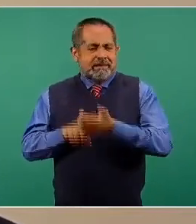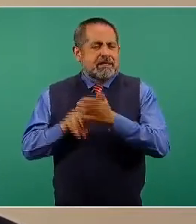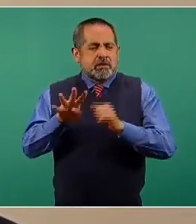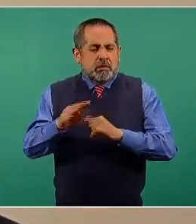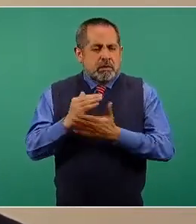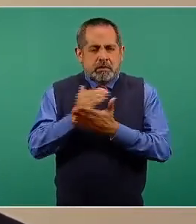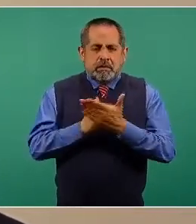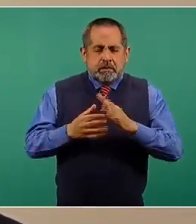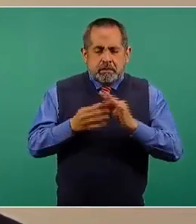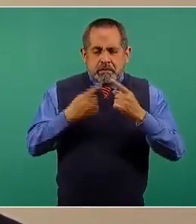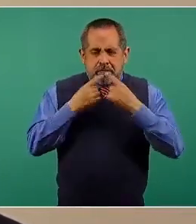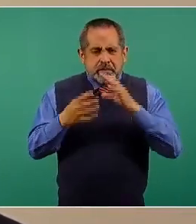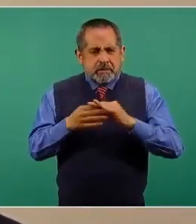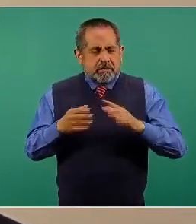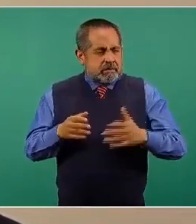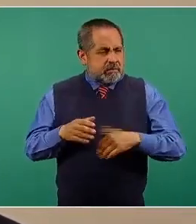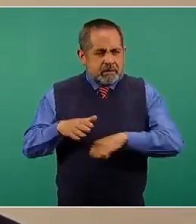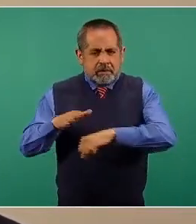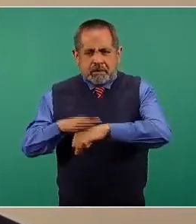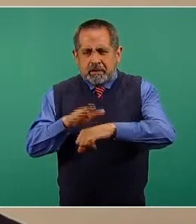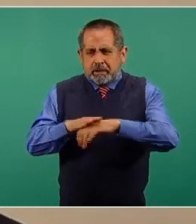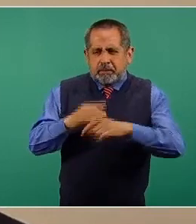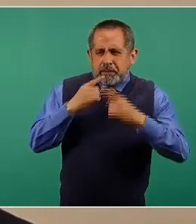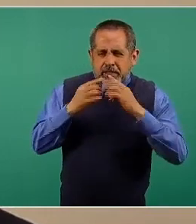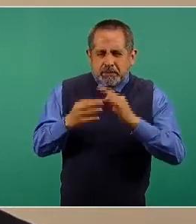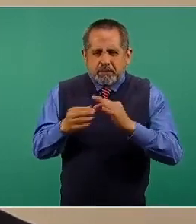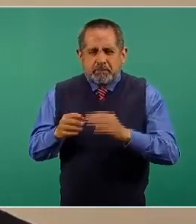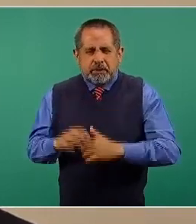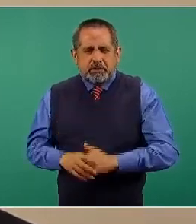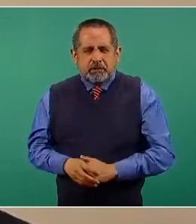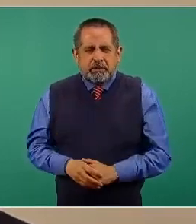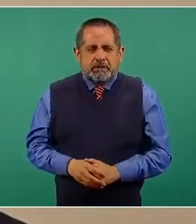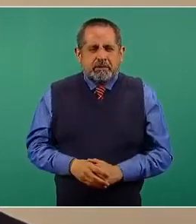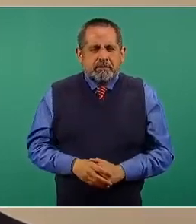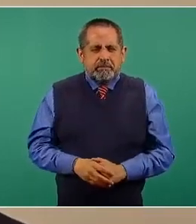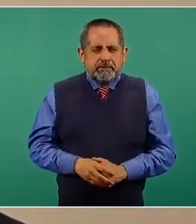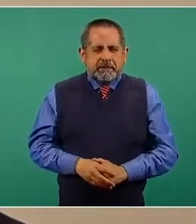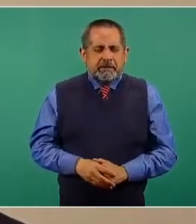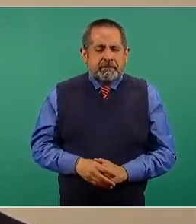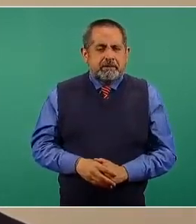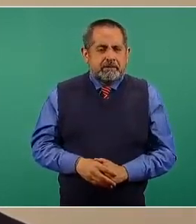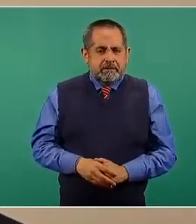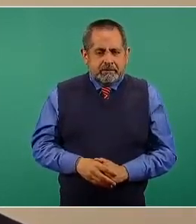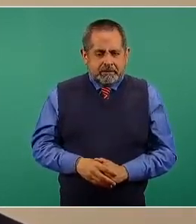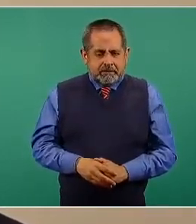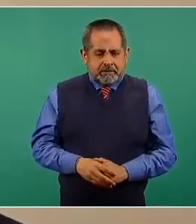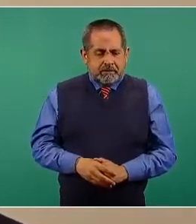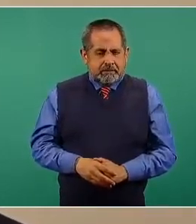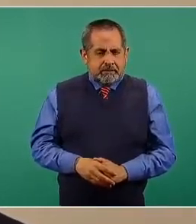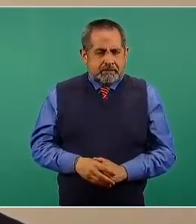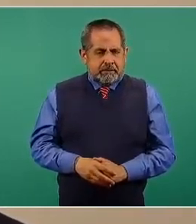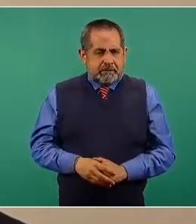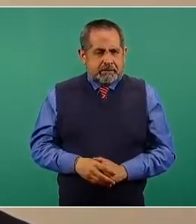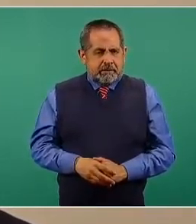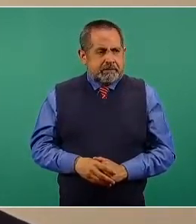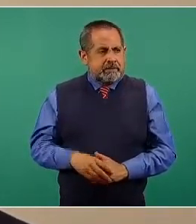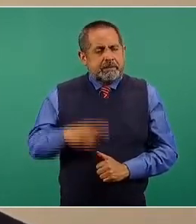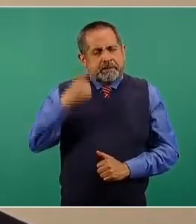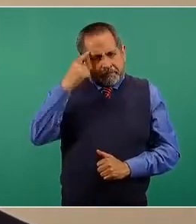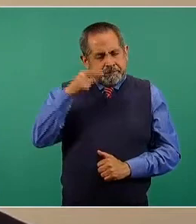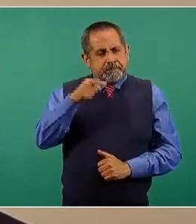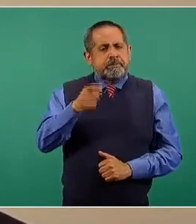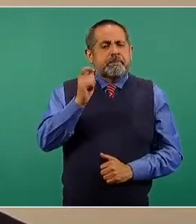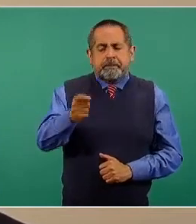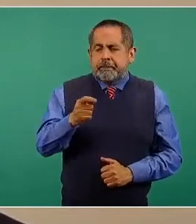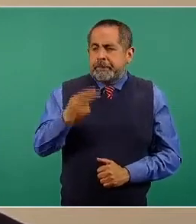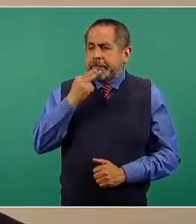sobre todo recordando que el objetivo principal de esta estrategia nacional es precisamente evitar